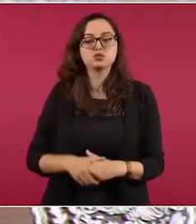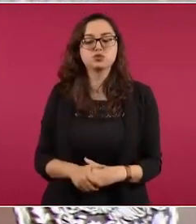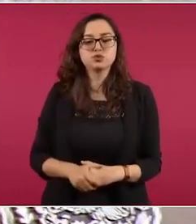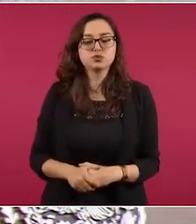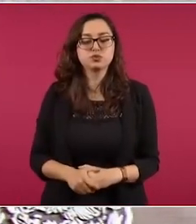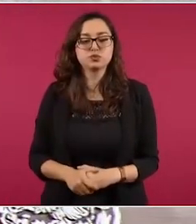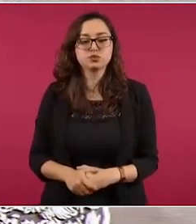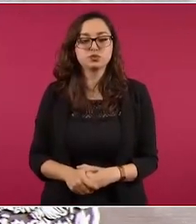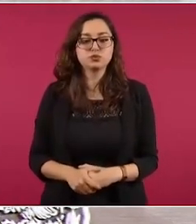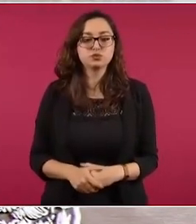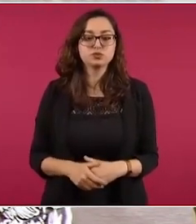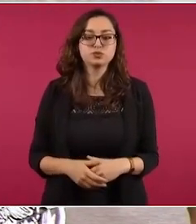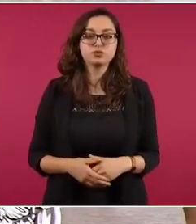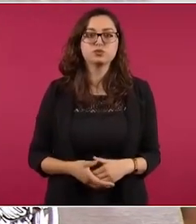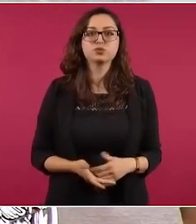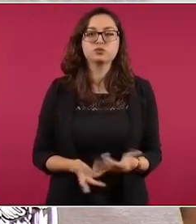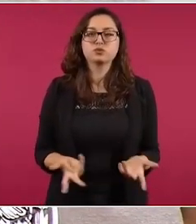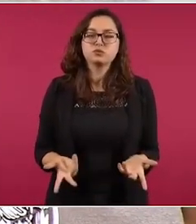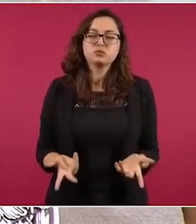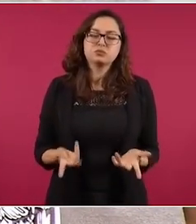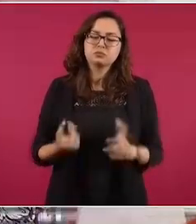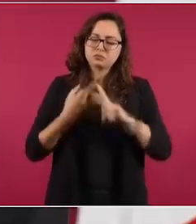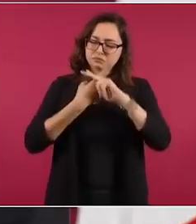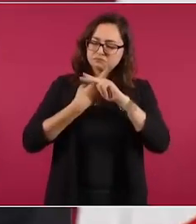posibilidad de que se tenga un proyecto